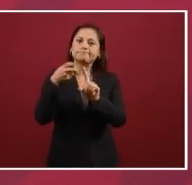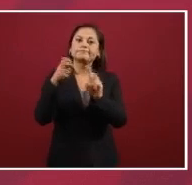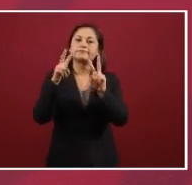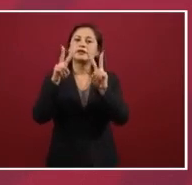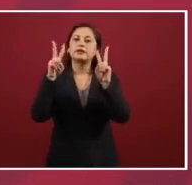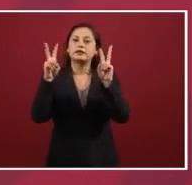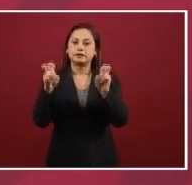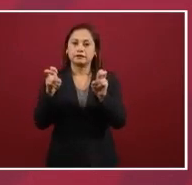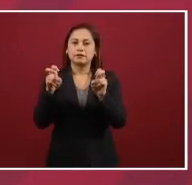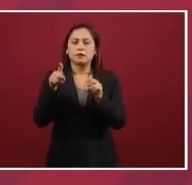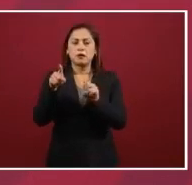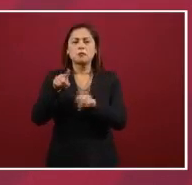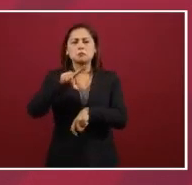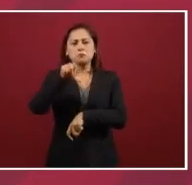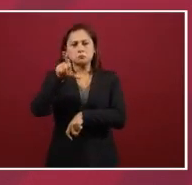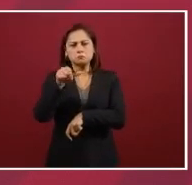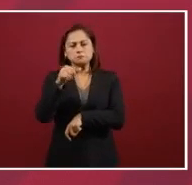revisar.